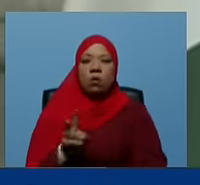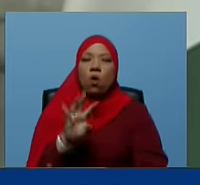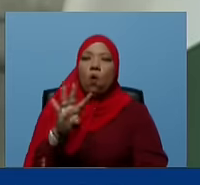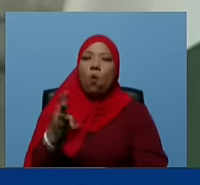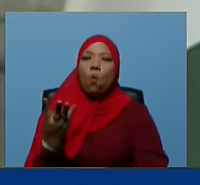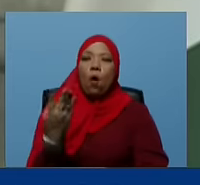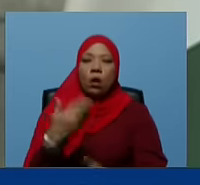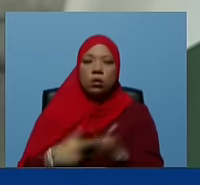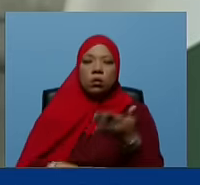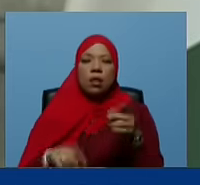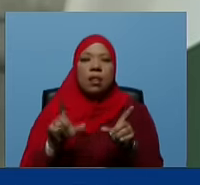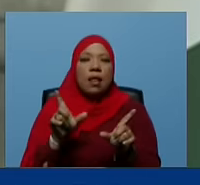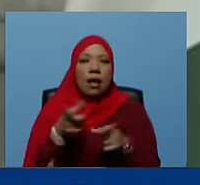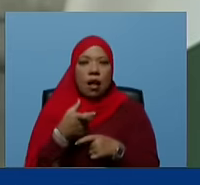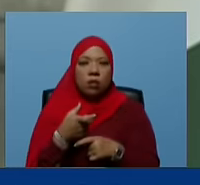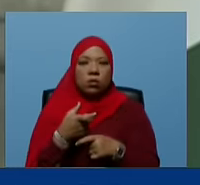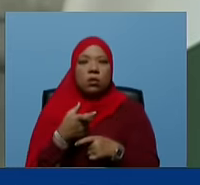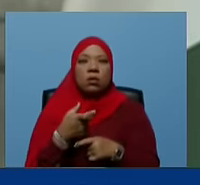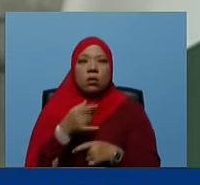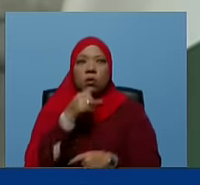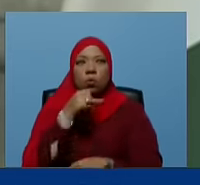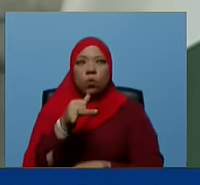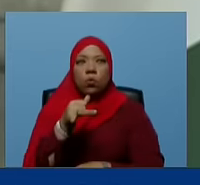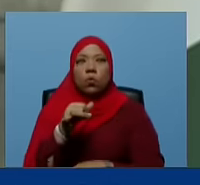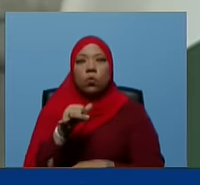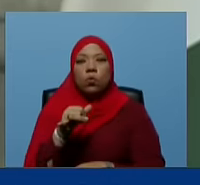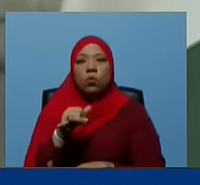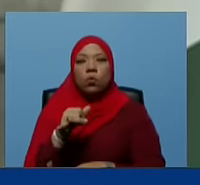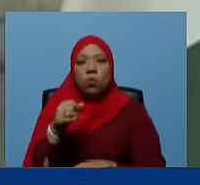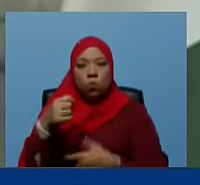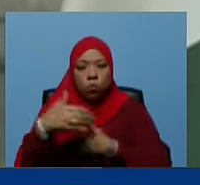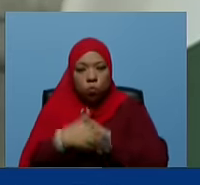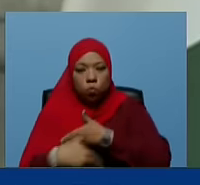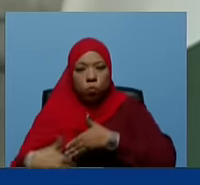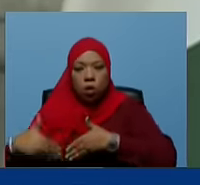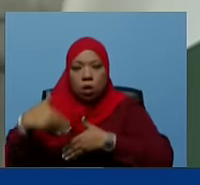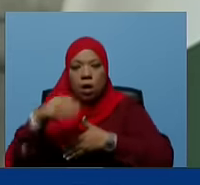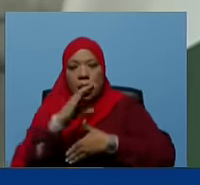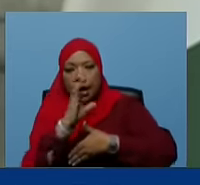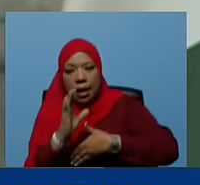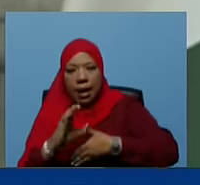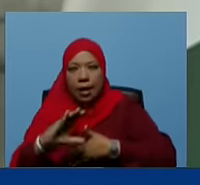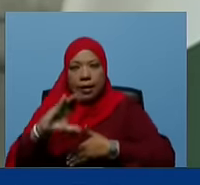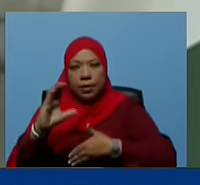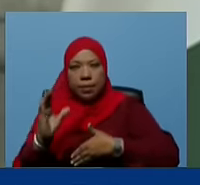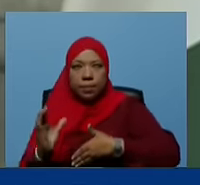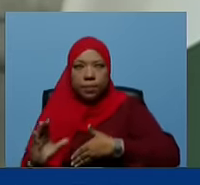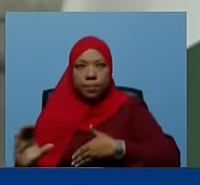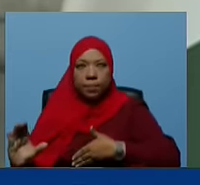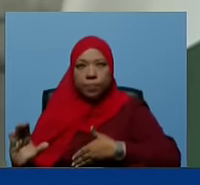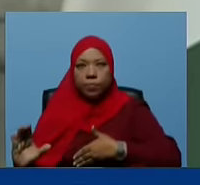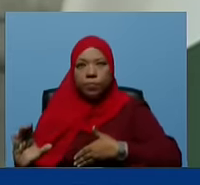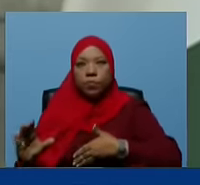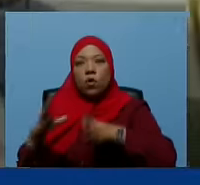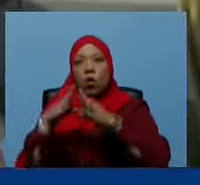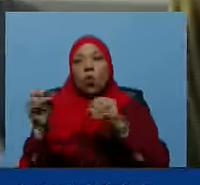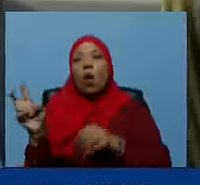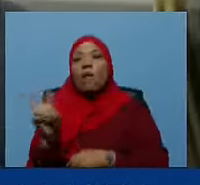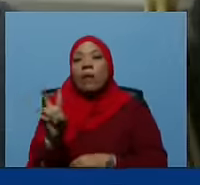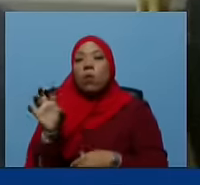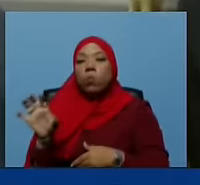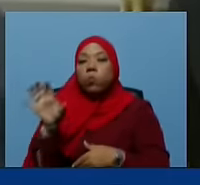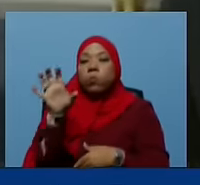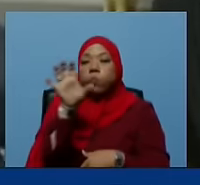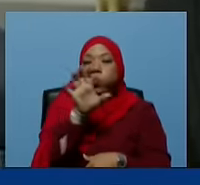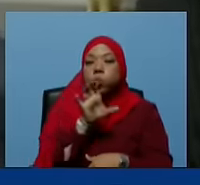cuarta reserva de gas en la faja caribeña. Todo el Caribe venezolano, desde